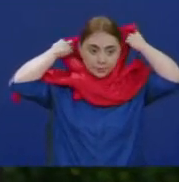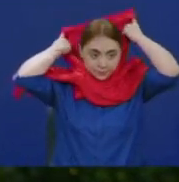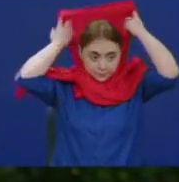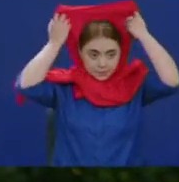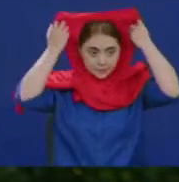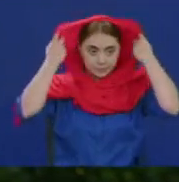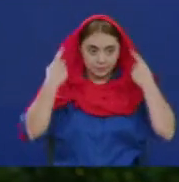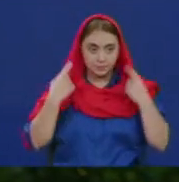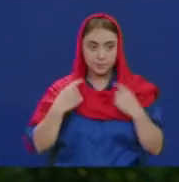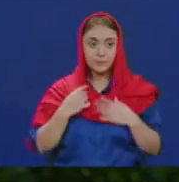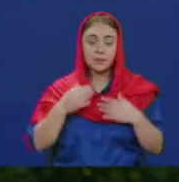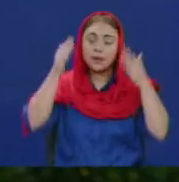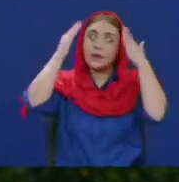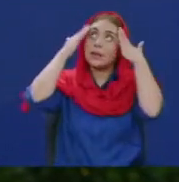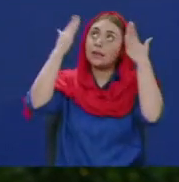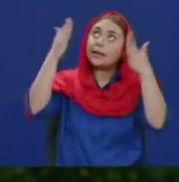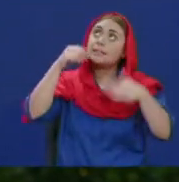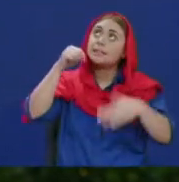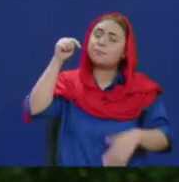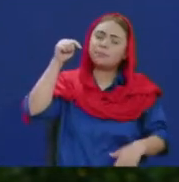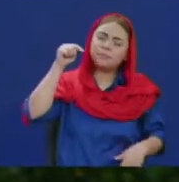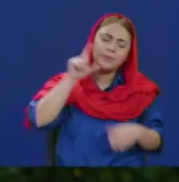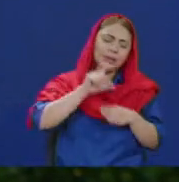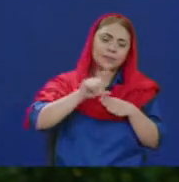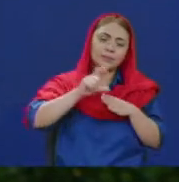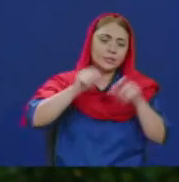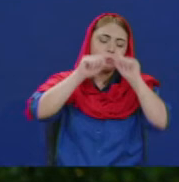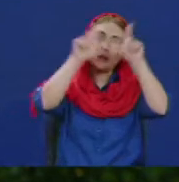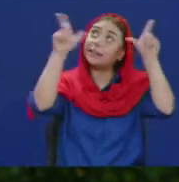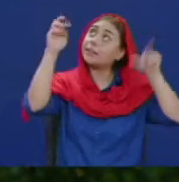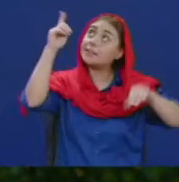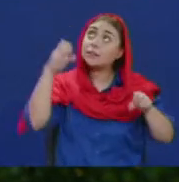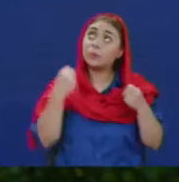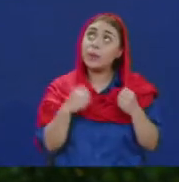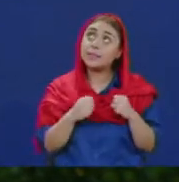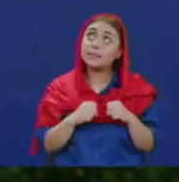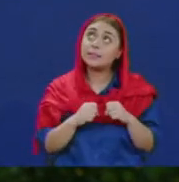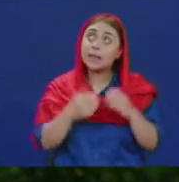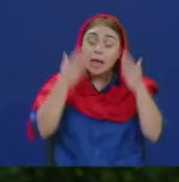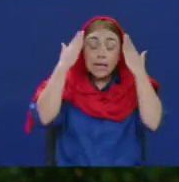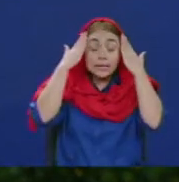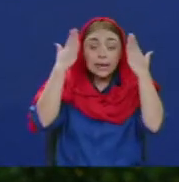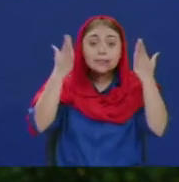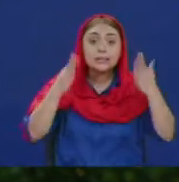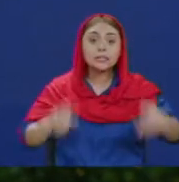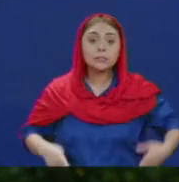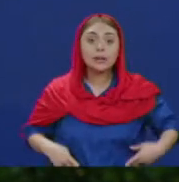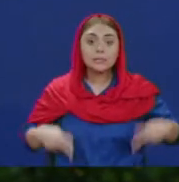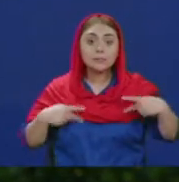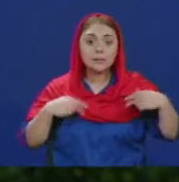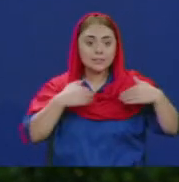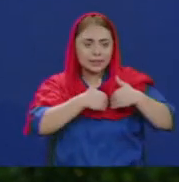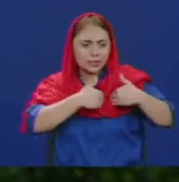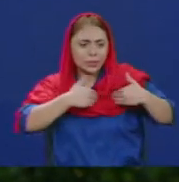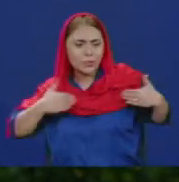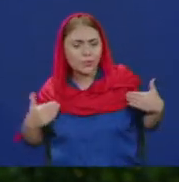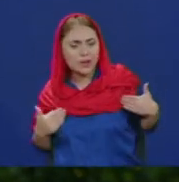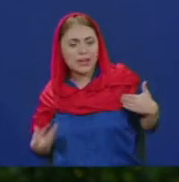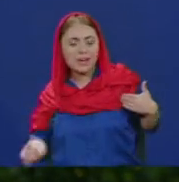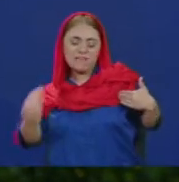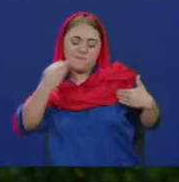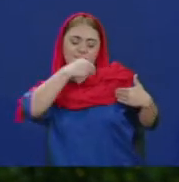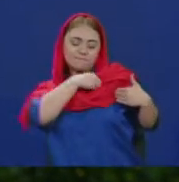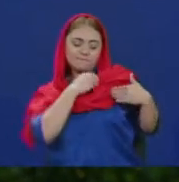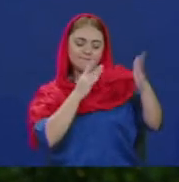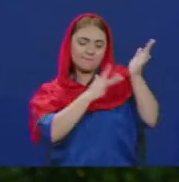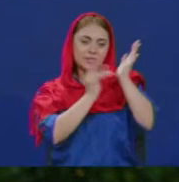estos milagros que tú estás haciendo, Señor. Señor, gracias por estas vidas que han abierto su corazón a Cristo. Gracias